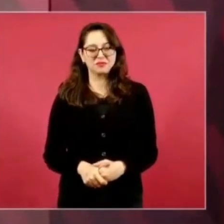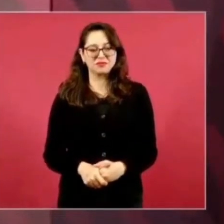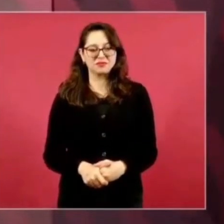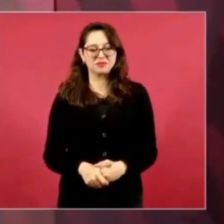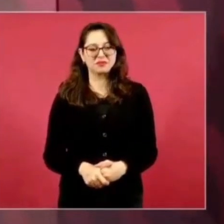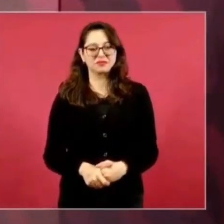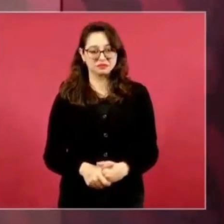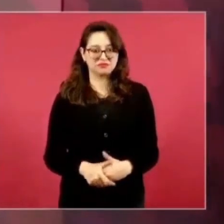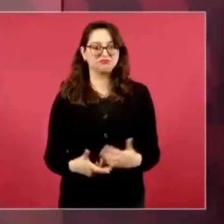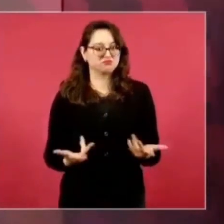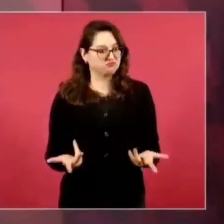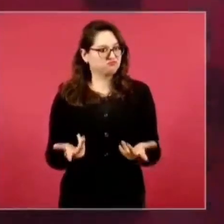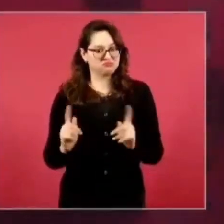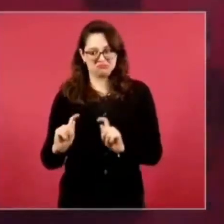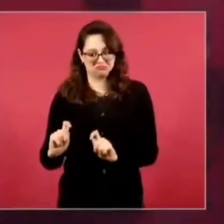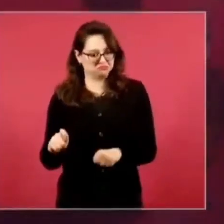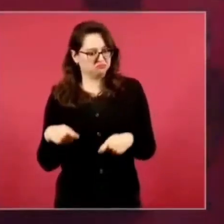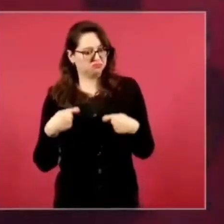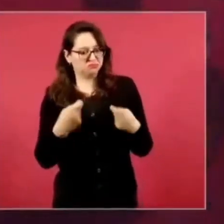Sí, privatizarla.